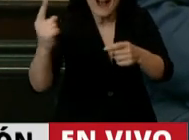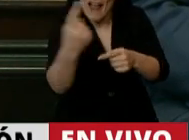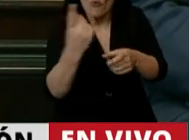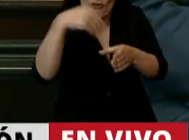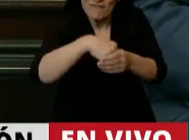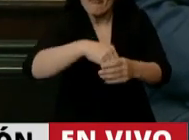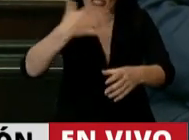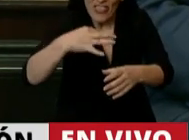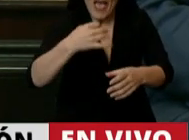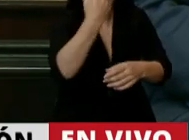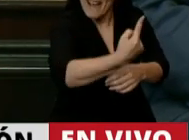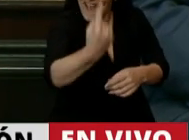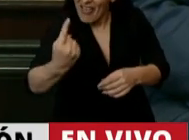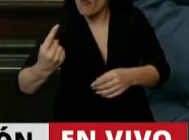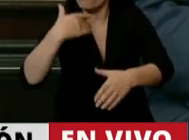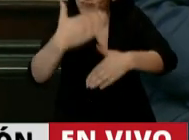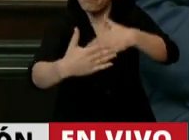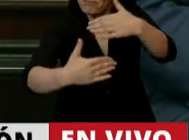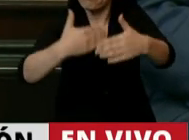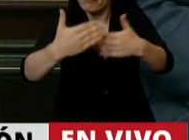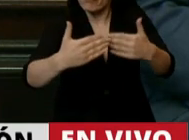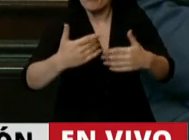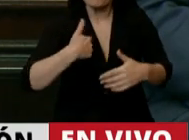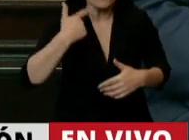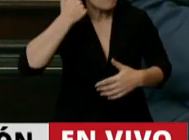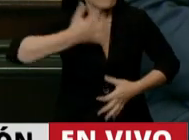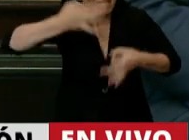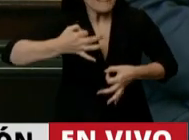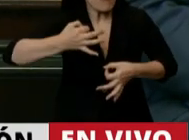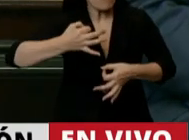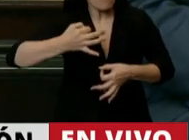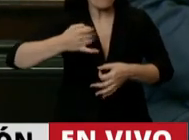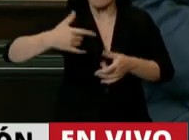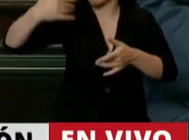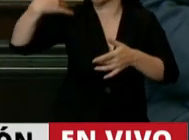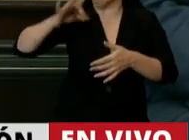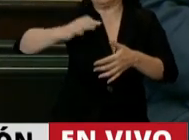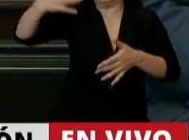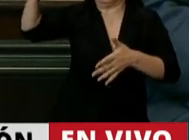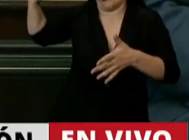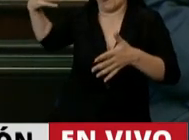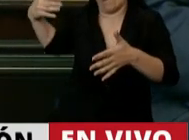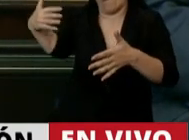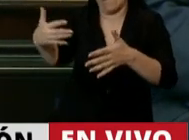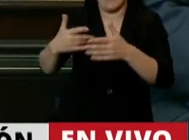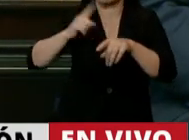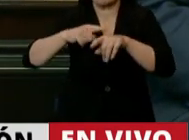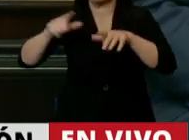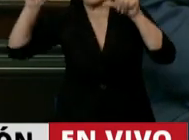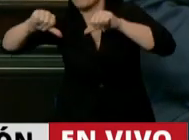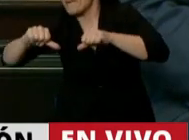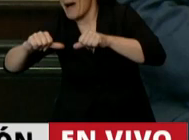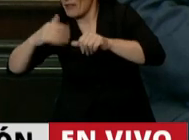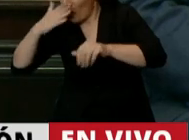Yo soy un convencido de que así como supimos tantas veces en nuestra historia poder levantarnos, de